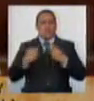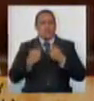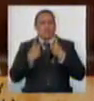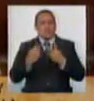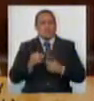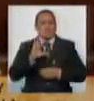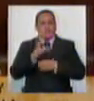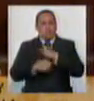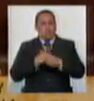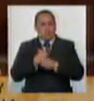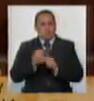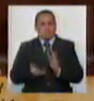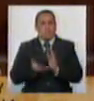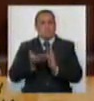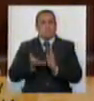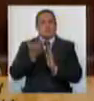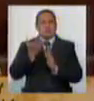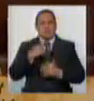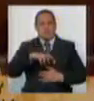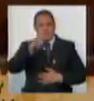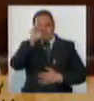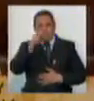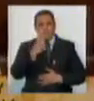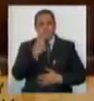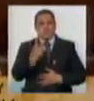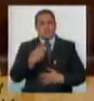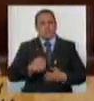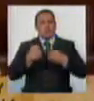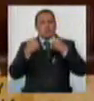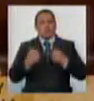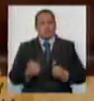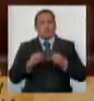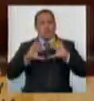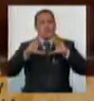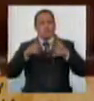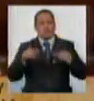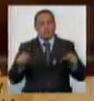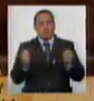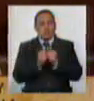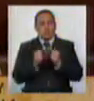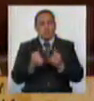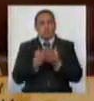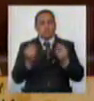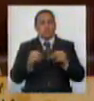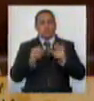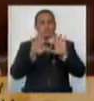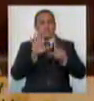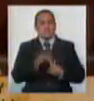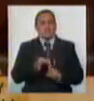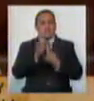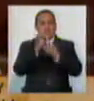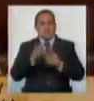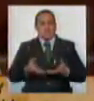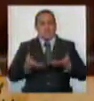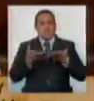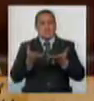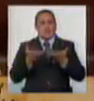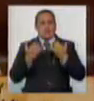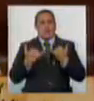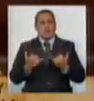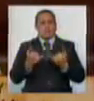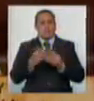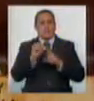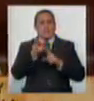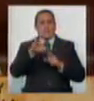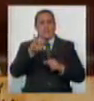cada 5 años y por ello el Perú se ha posicionado en el mundo entre los 10 principales proveedores de